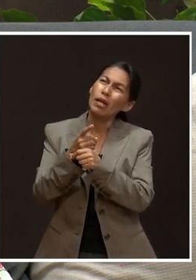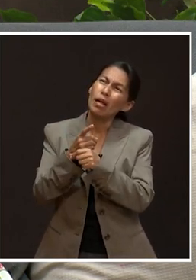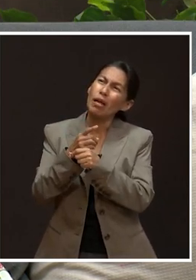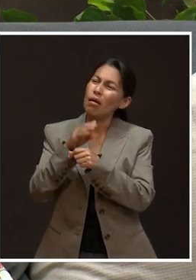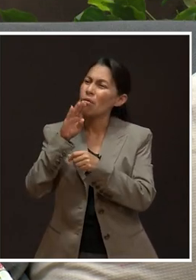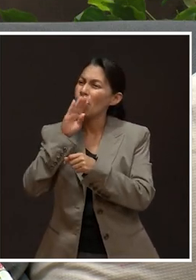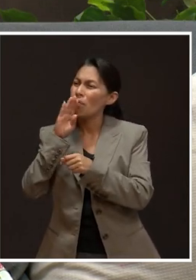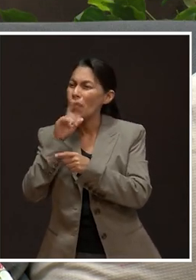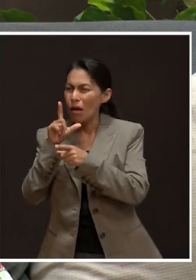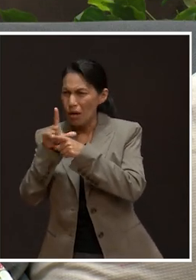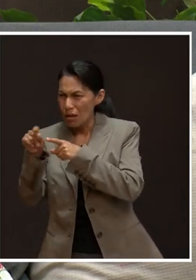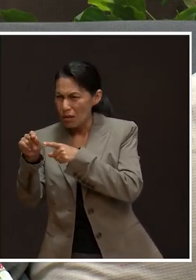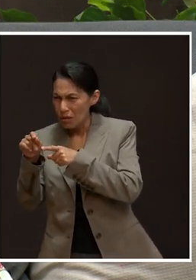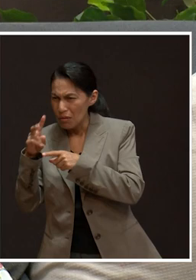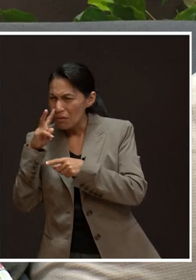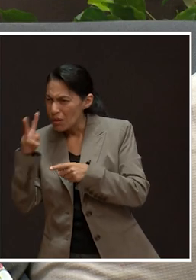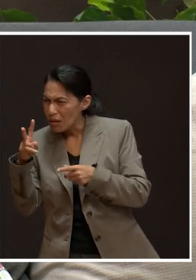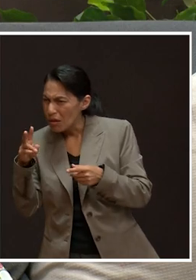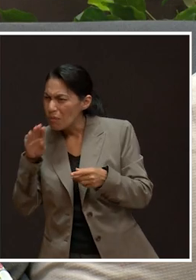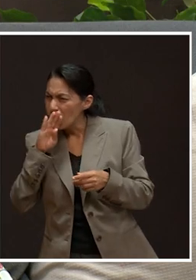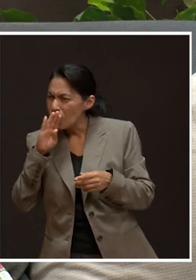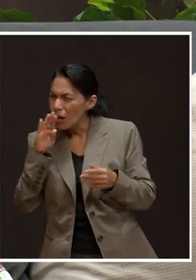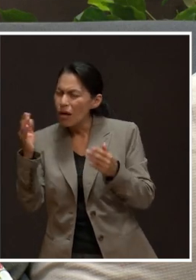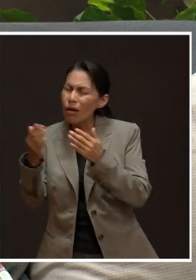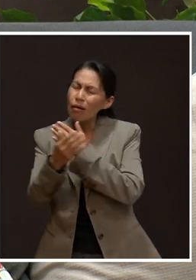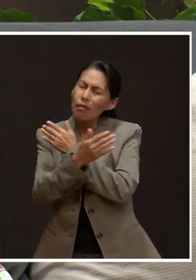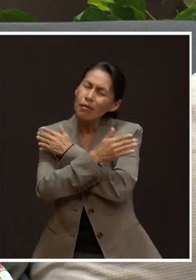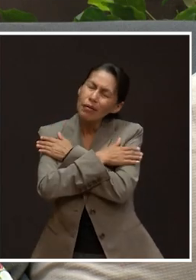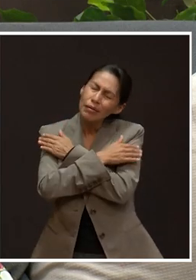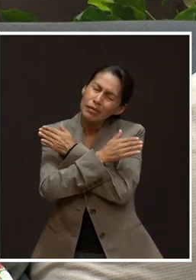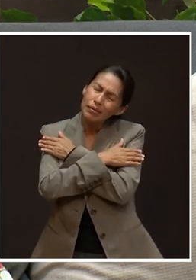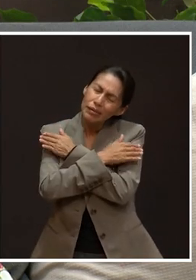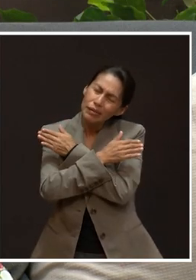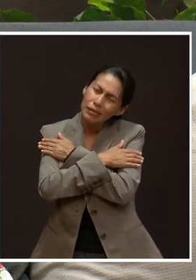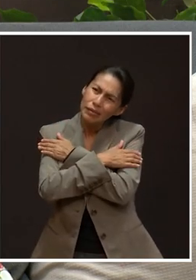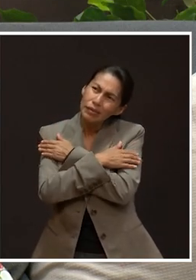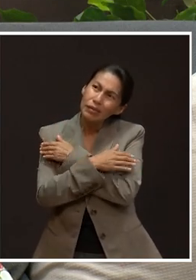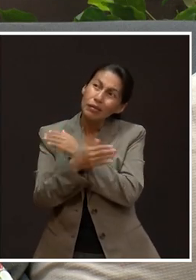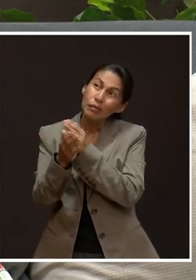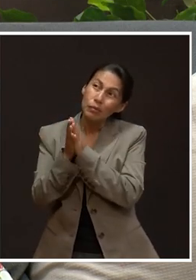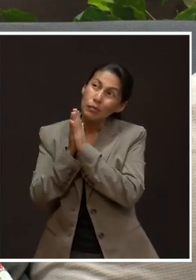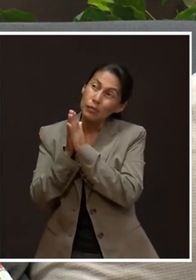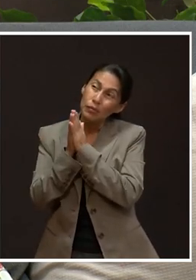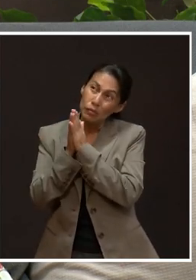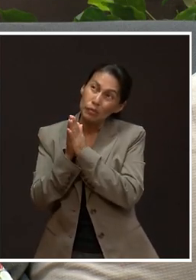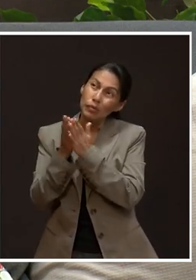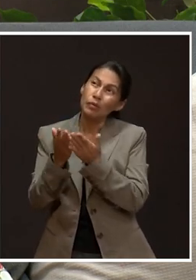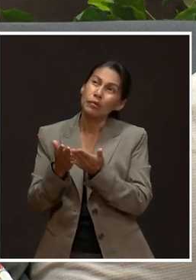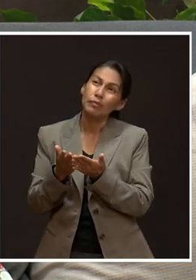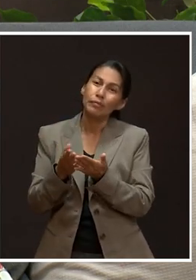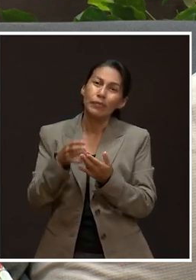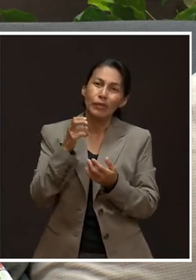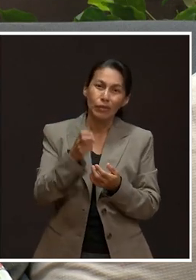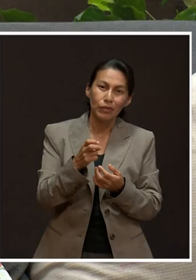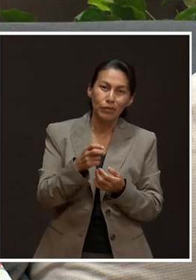porque yo quiero ver a mi mamá y quiero abrazarla. Dame la oportunidad, dame la oportunidad de ir a mi casa. Y el caso es que, pues, encontré el